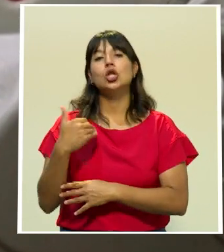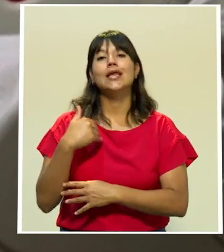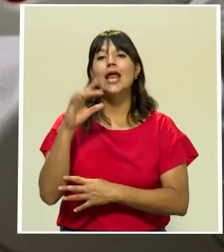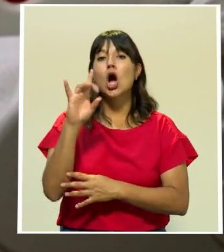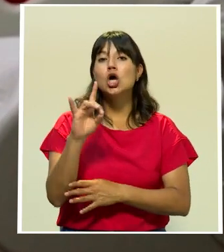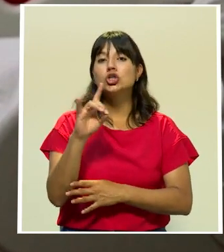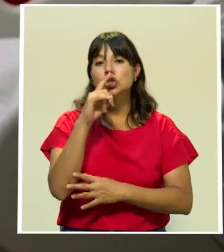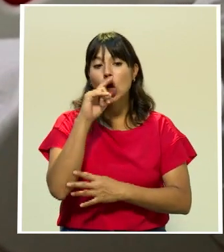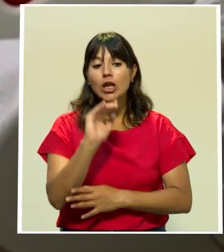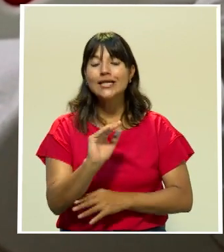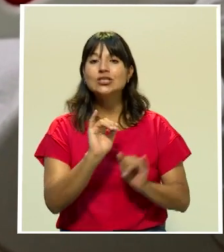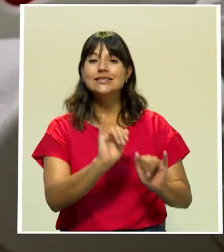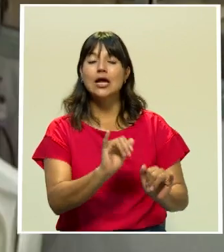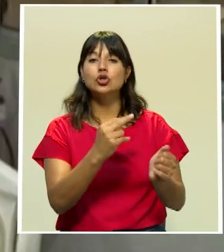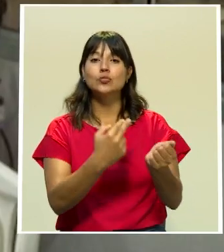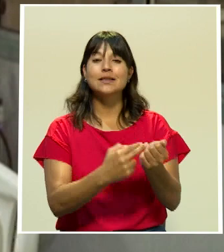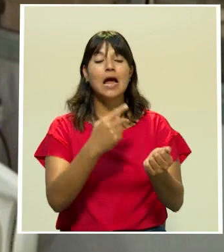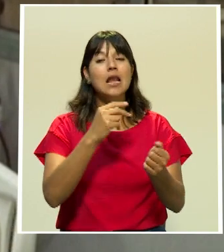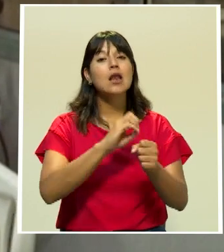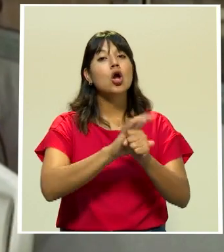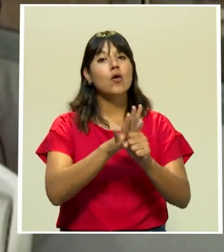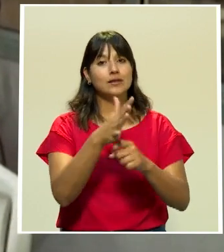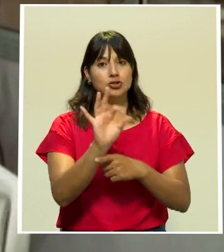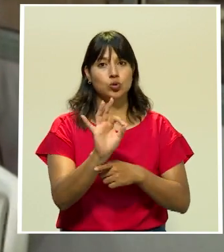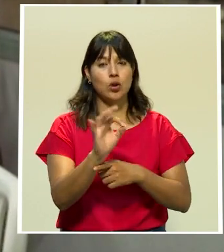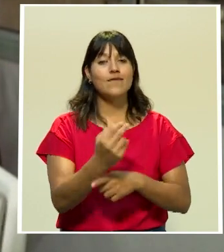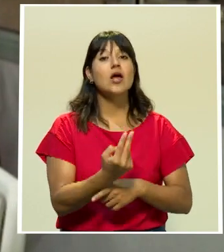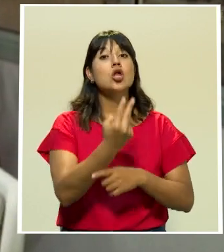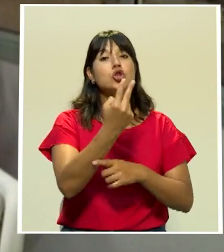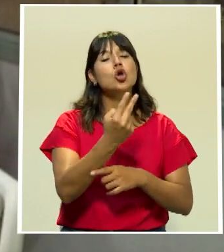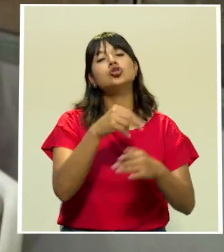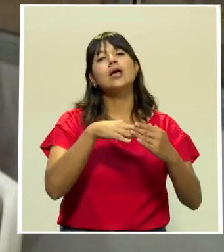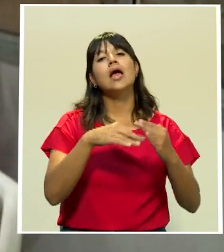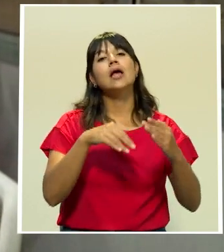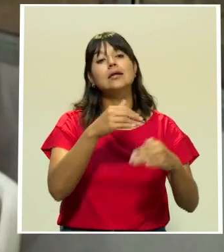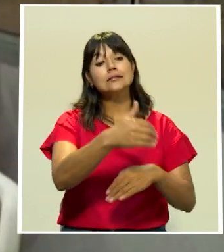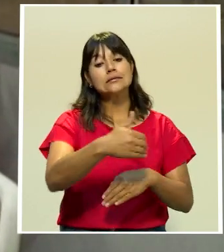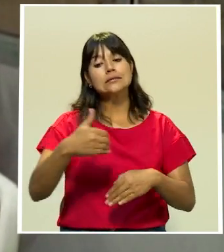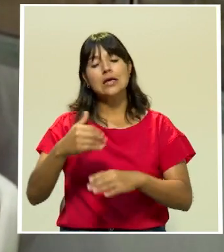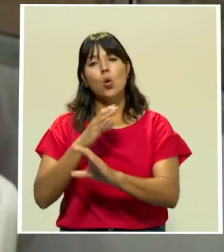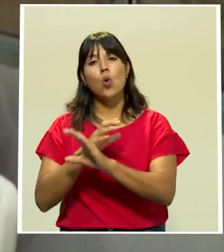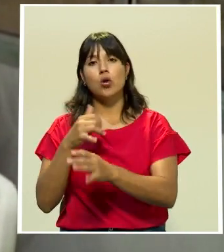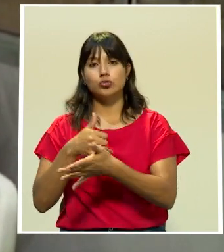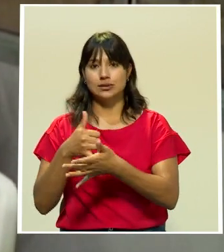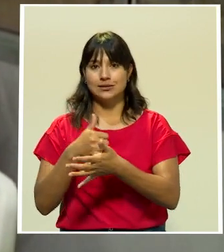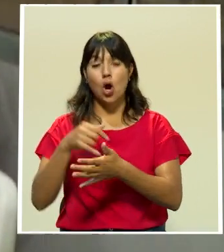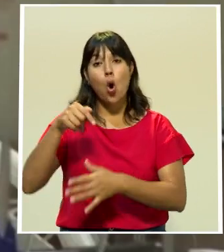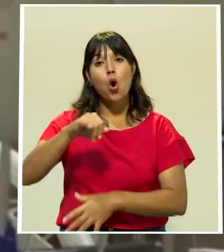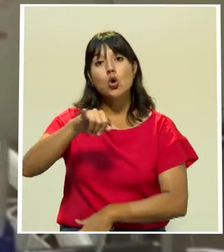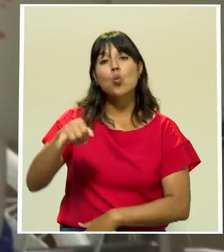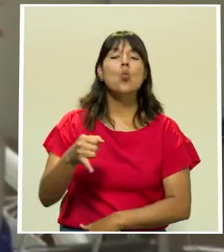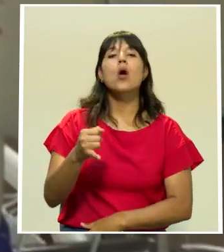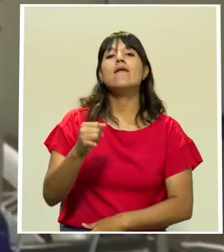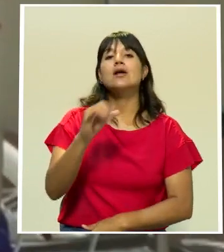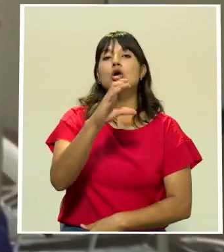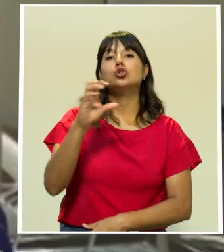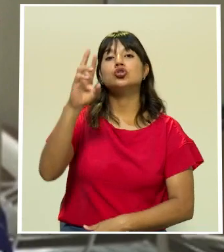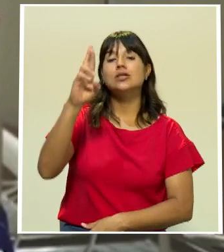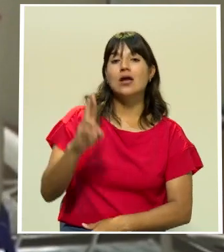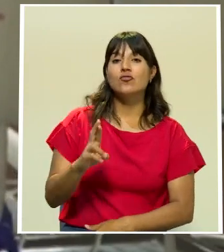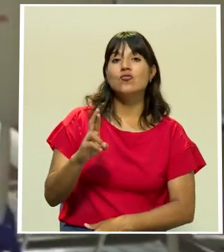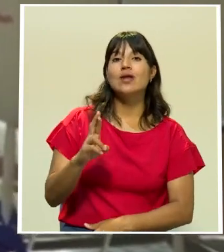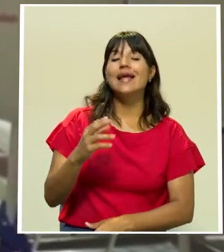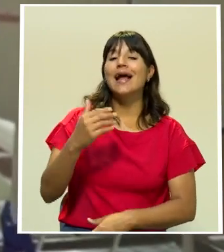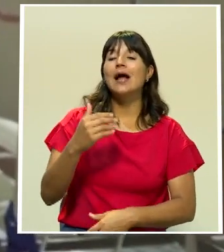menores internados por COVID-19, de ellos 2 se encuentran en UCI. Este jueves, además, el país alcanzó los 100.000 casos de